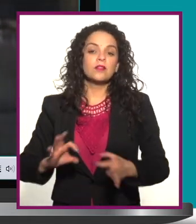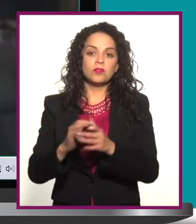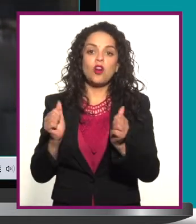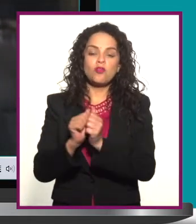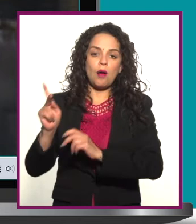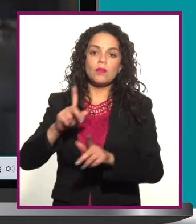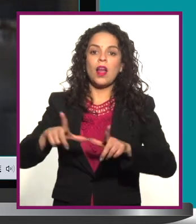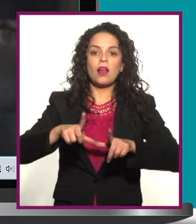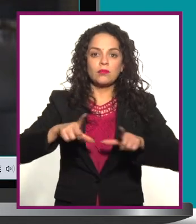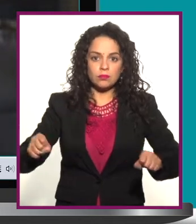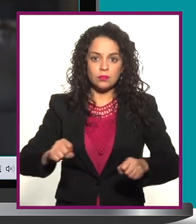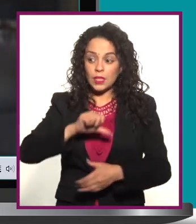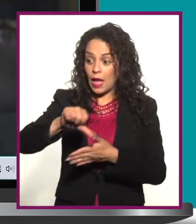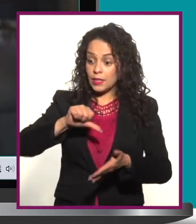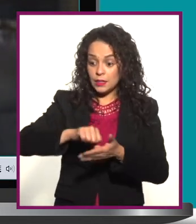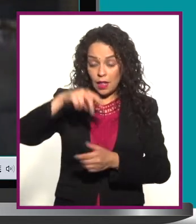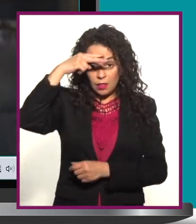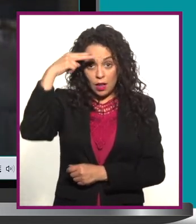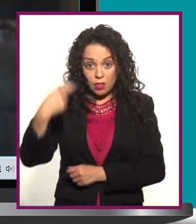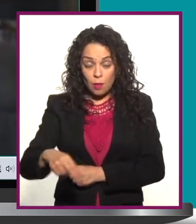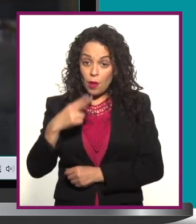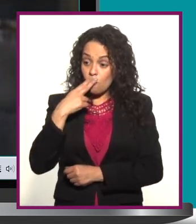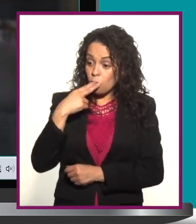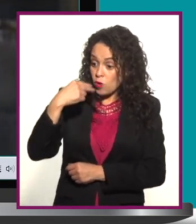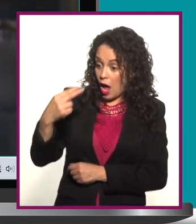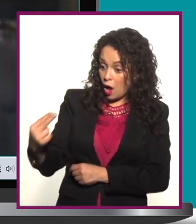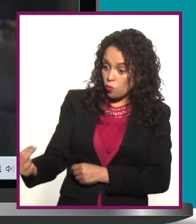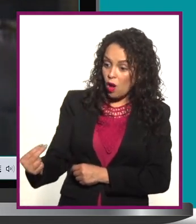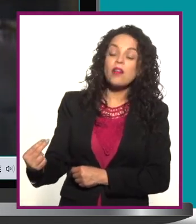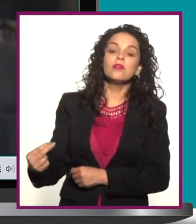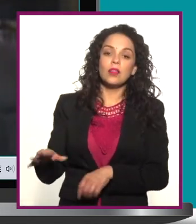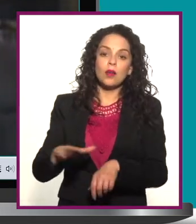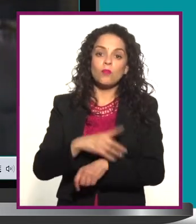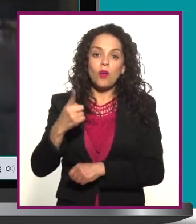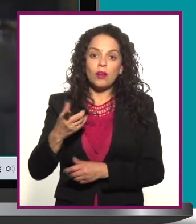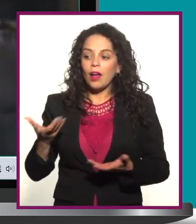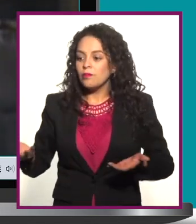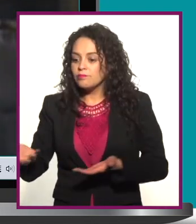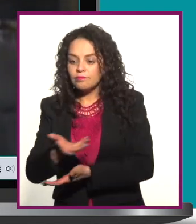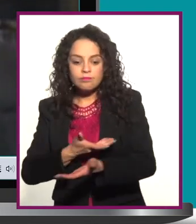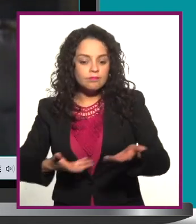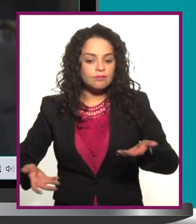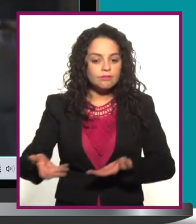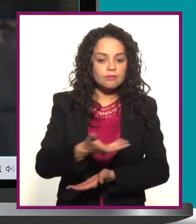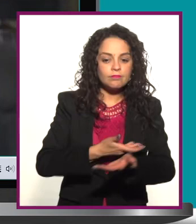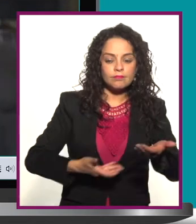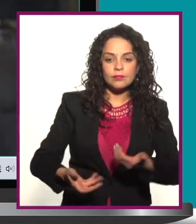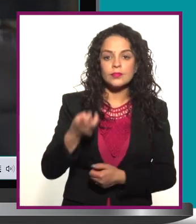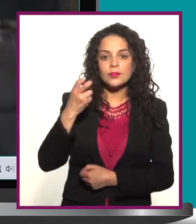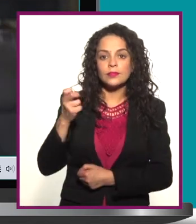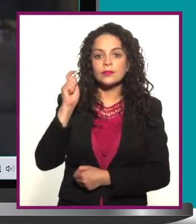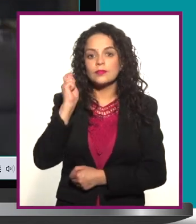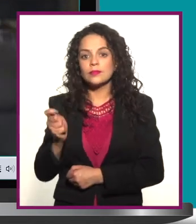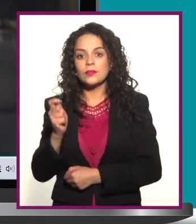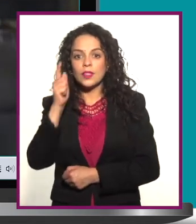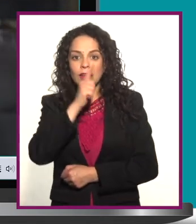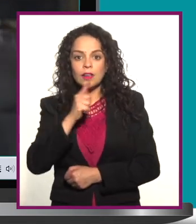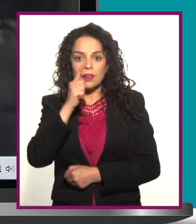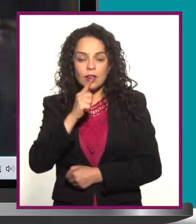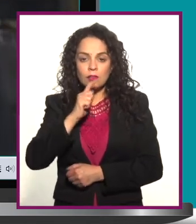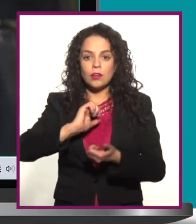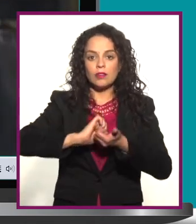préstamos. El náhuatl en el centro de México pues es muy común por la convivencia que hubo que adhieran